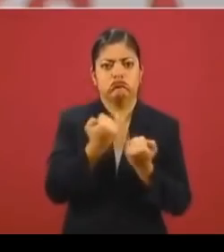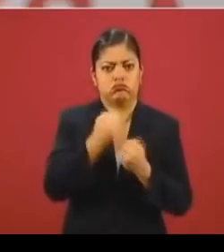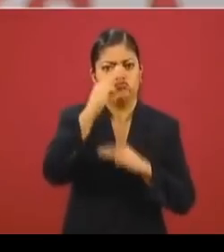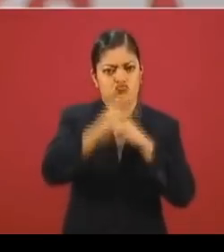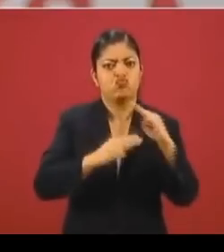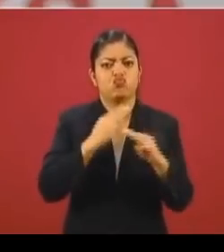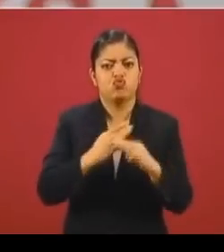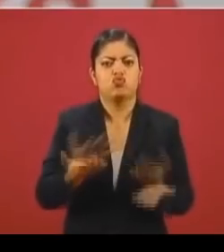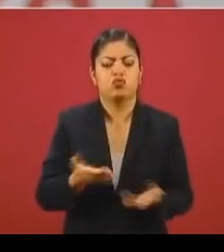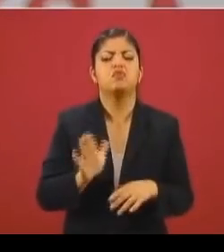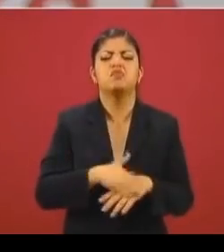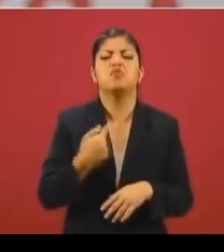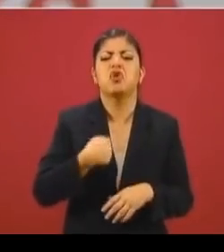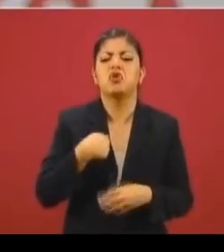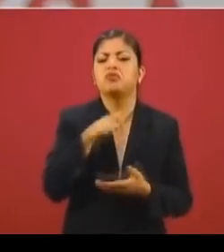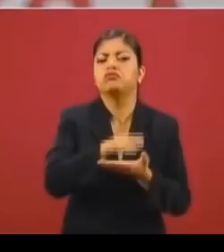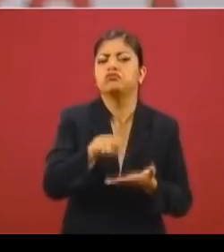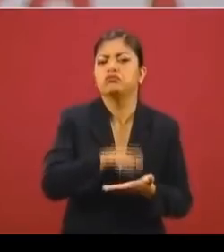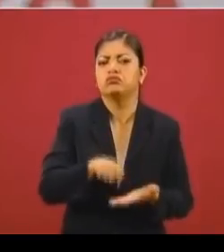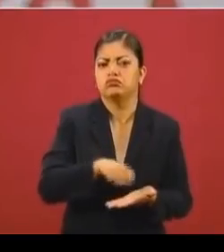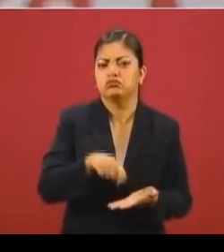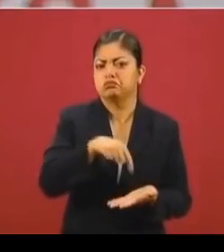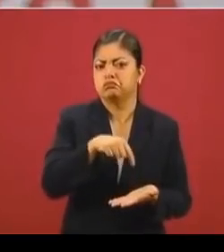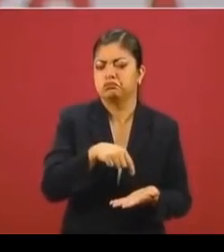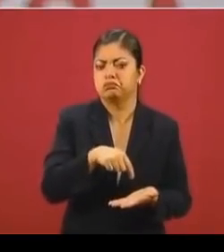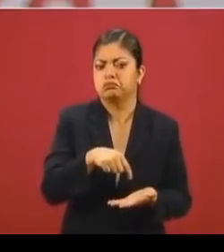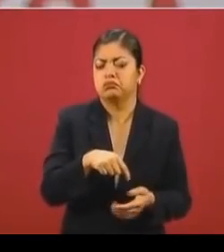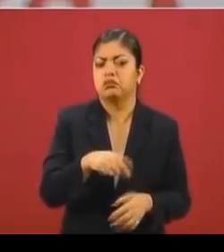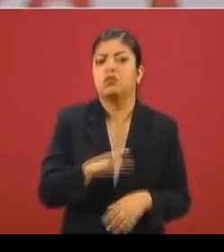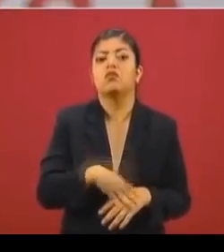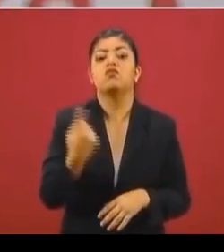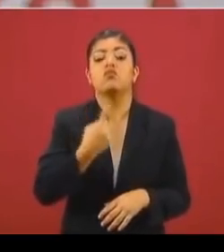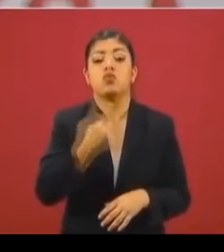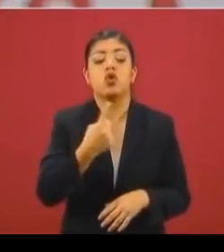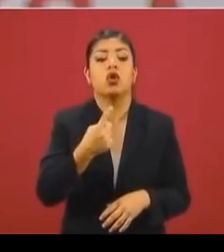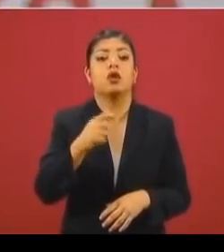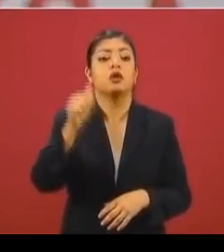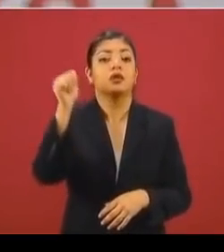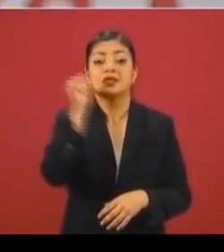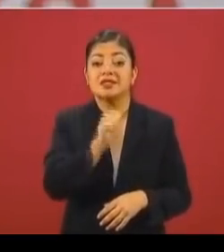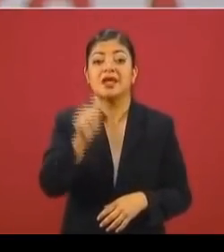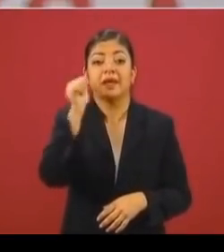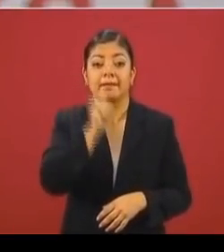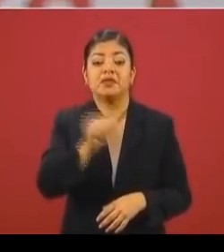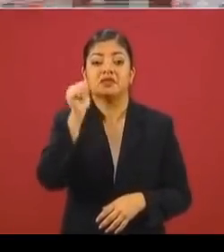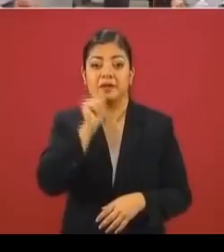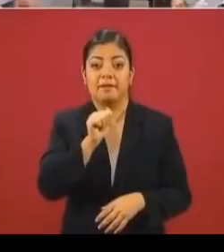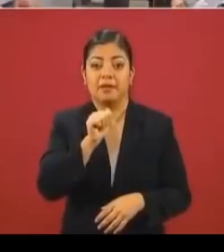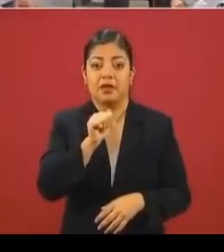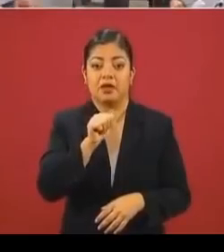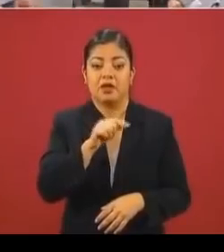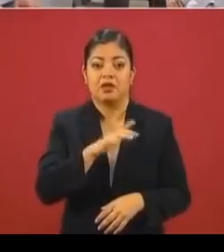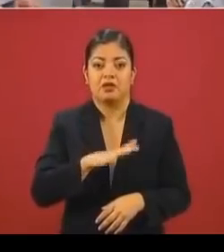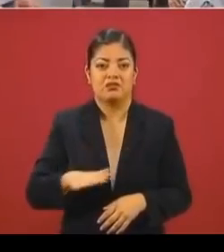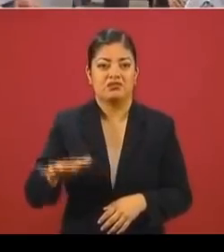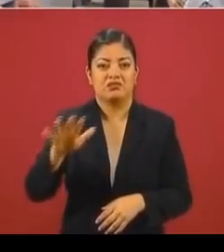¿Por qué también lo escribí? Porque siempre los tecnócratas